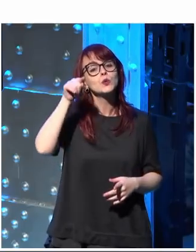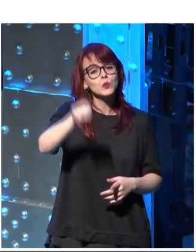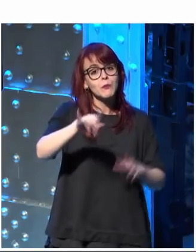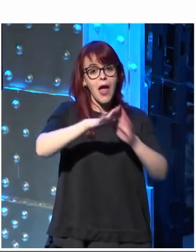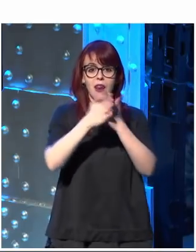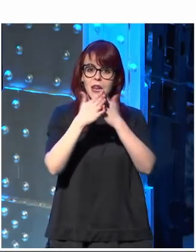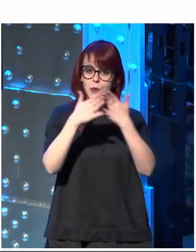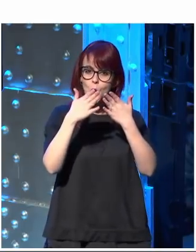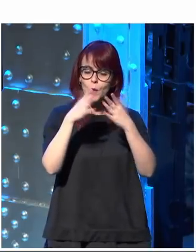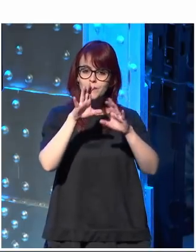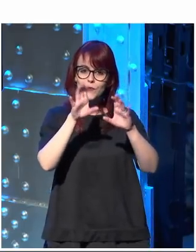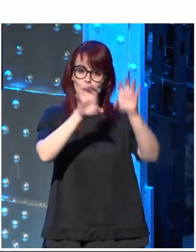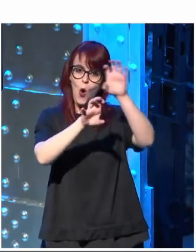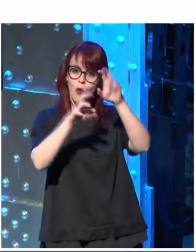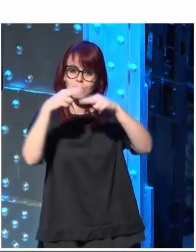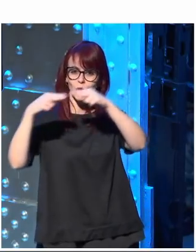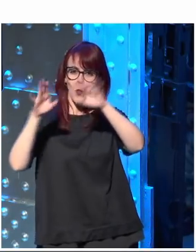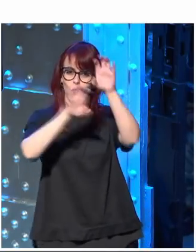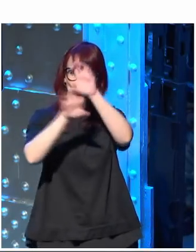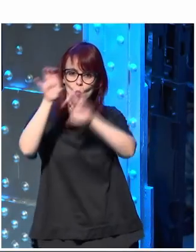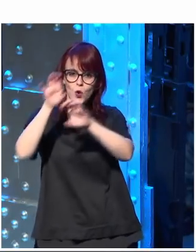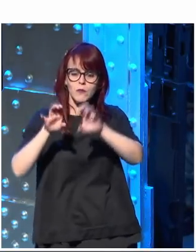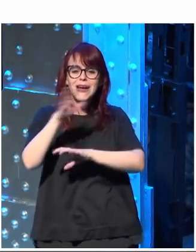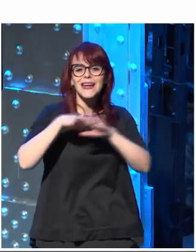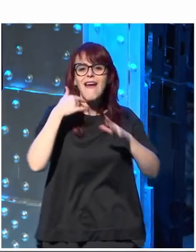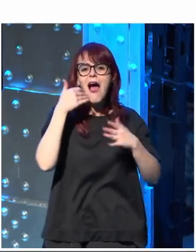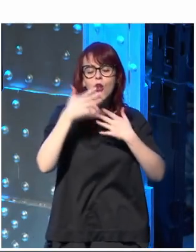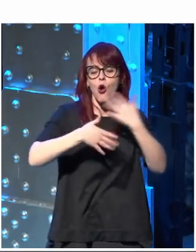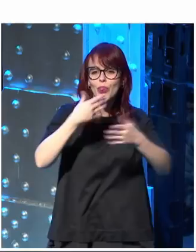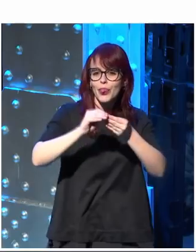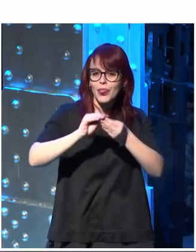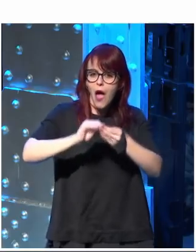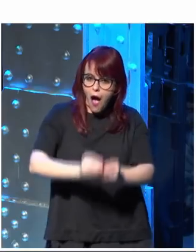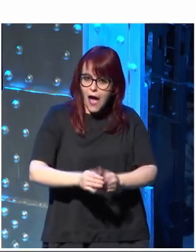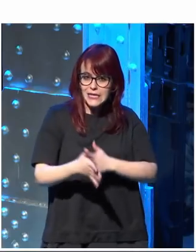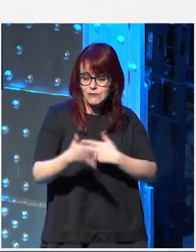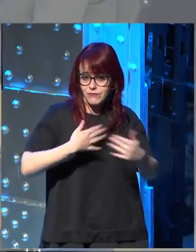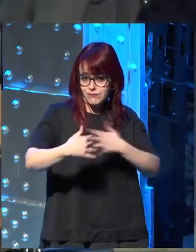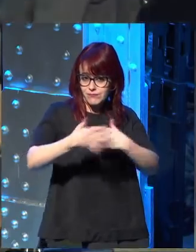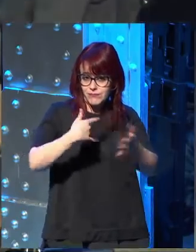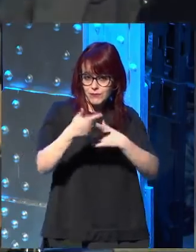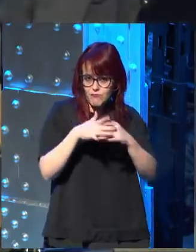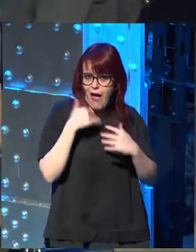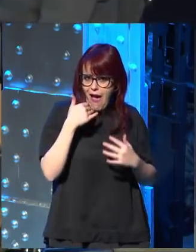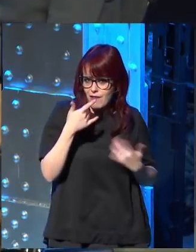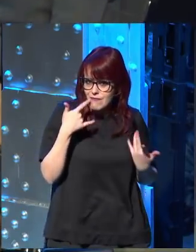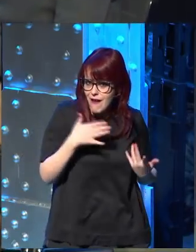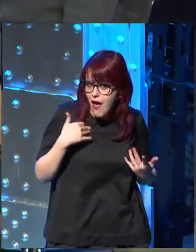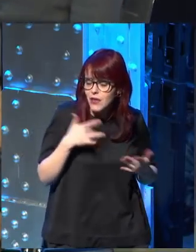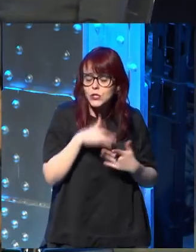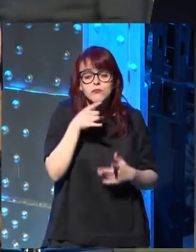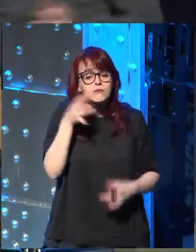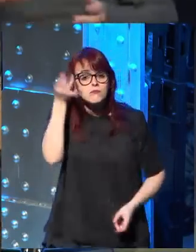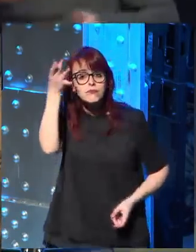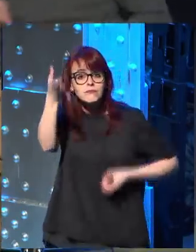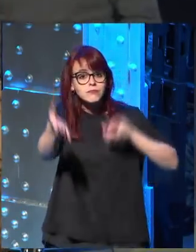configurado este libro, porque yo creo que hay mucho, y en el libro lo cuentas, tú querías hacer algo muy artesanal, ¿no? Muy con las manos. Sí, fue